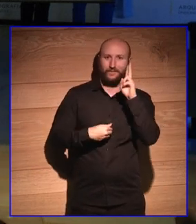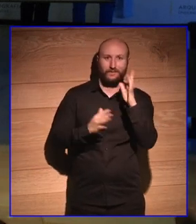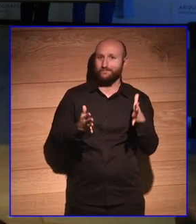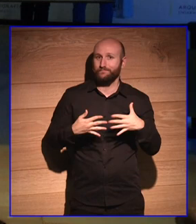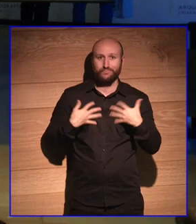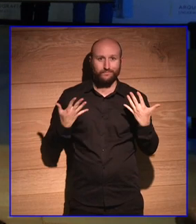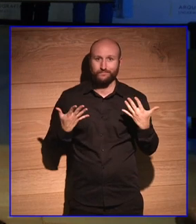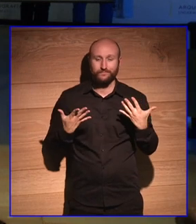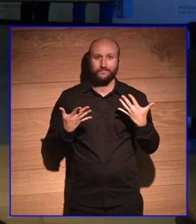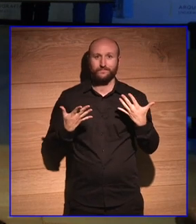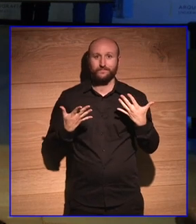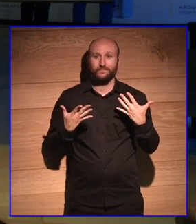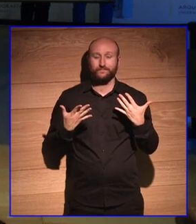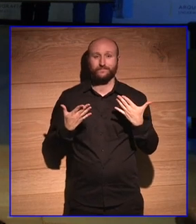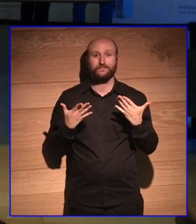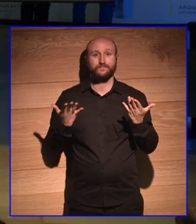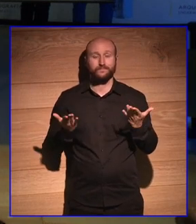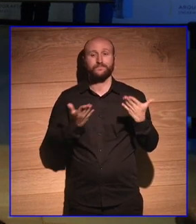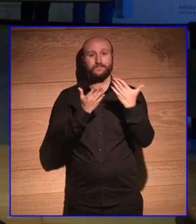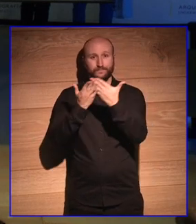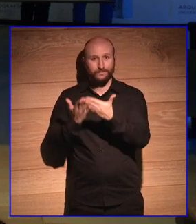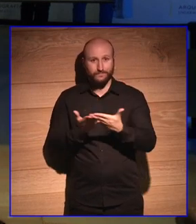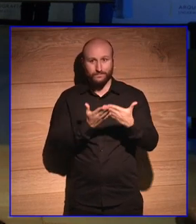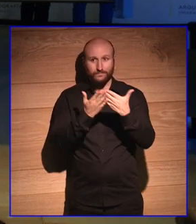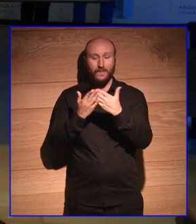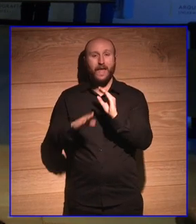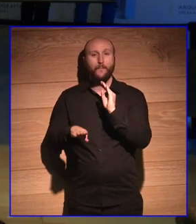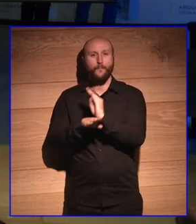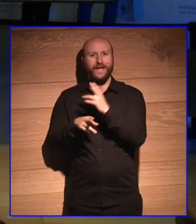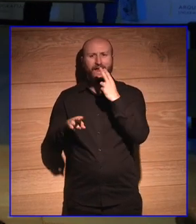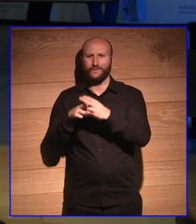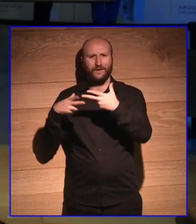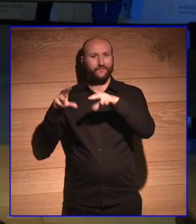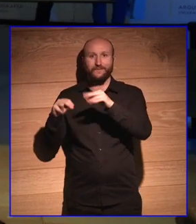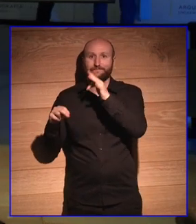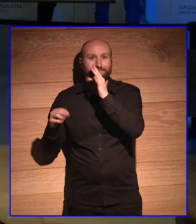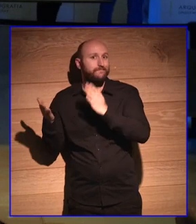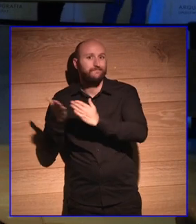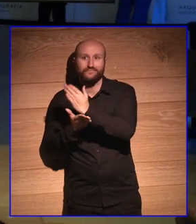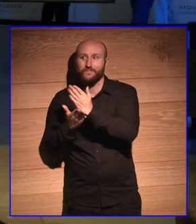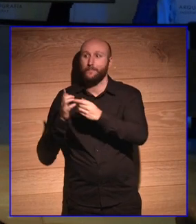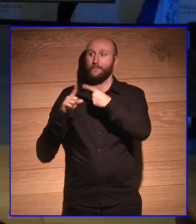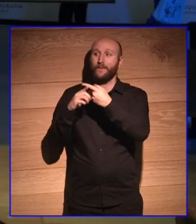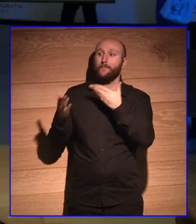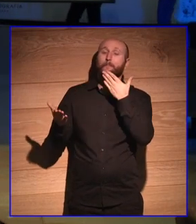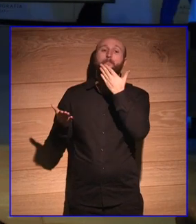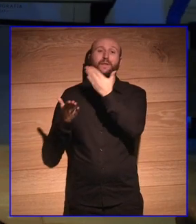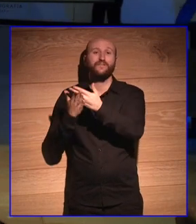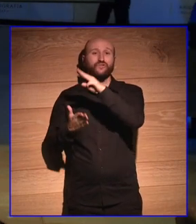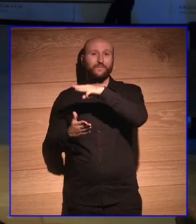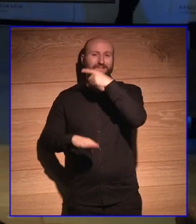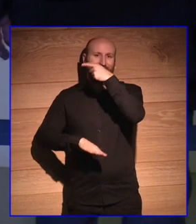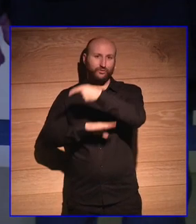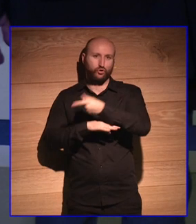sin haber finalizado la duración de su de su beca en roma y tras haber pedido un permiso de tres meses al director de la